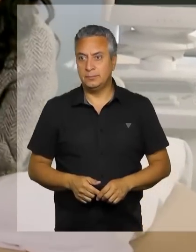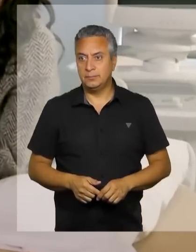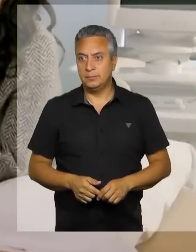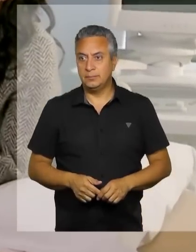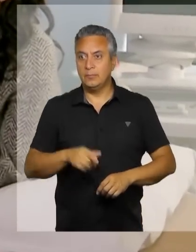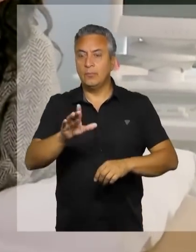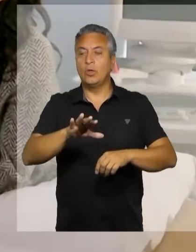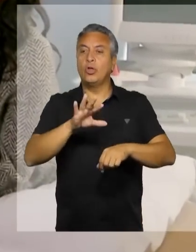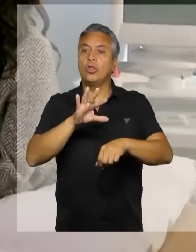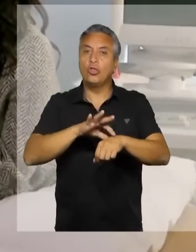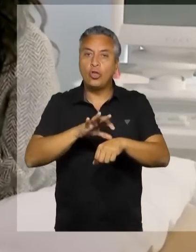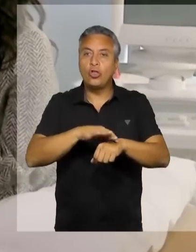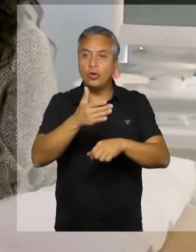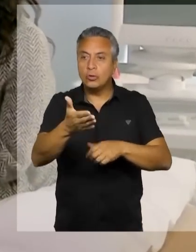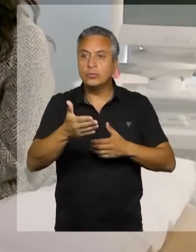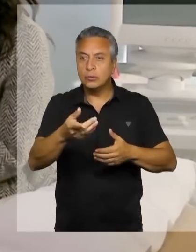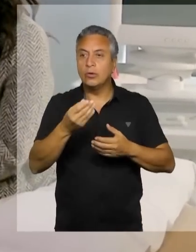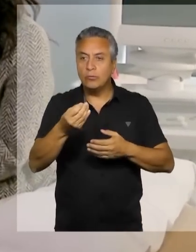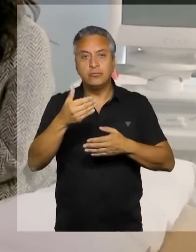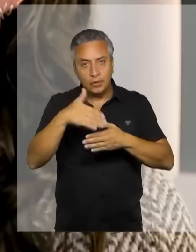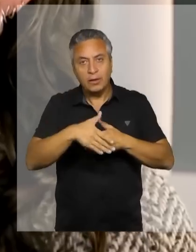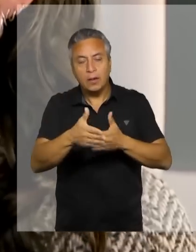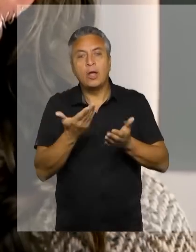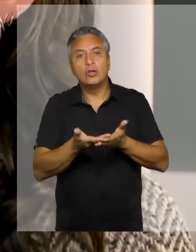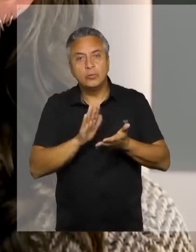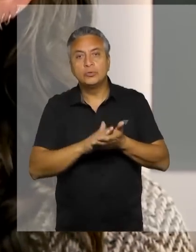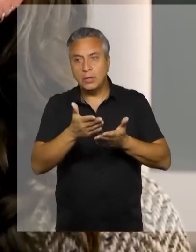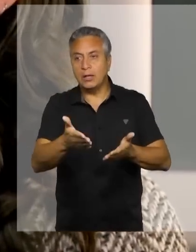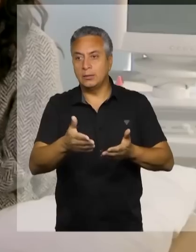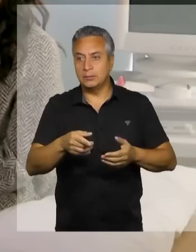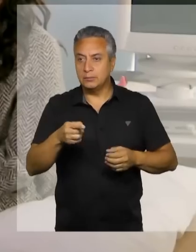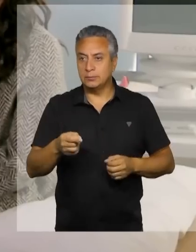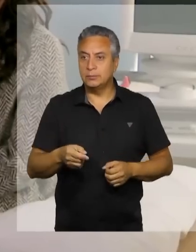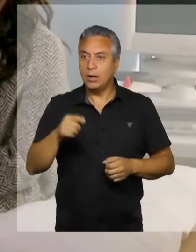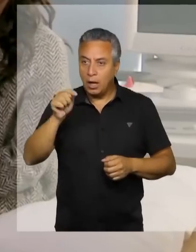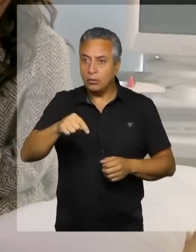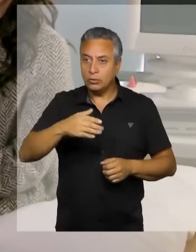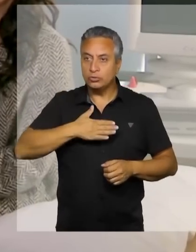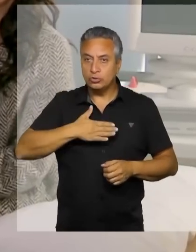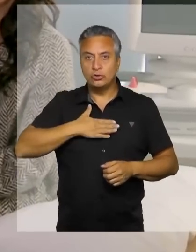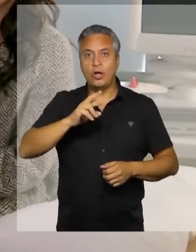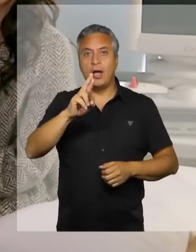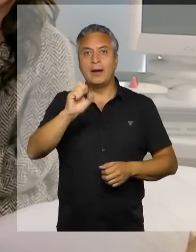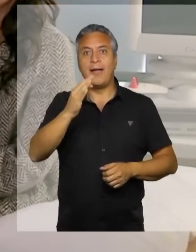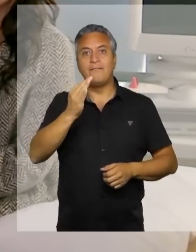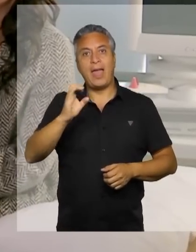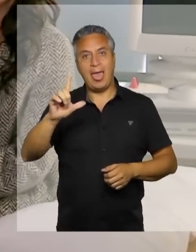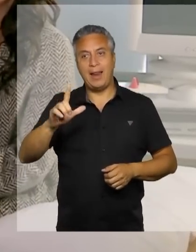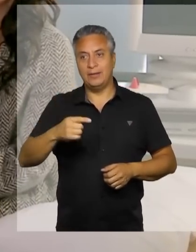Doctor. Doctor. Buenas tardes, Victoria. ¿Qué tal? ¿Cómo va? Yo soy Rafael,